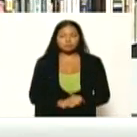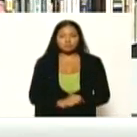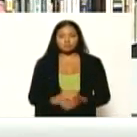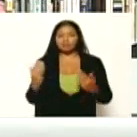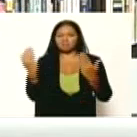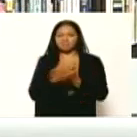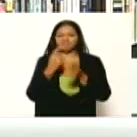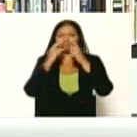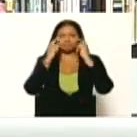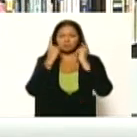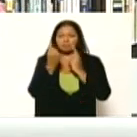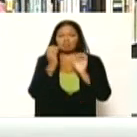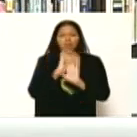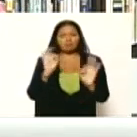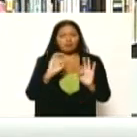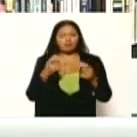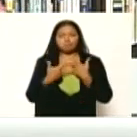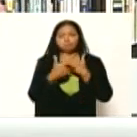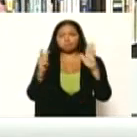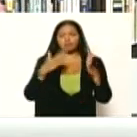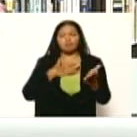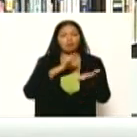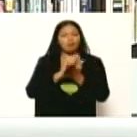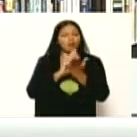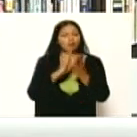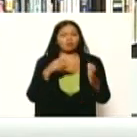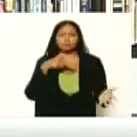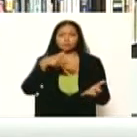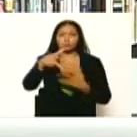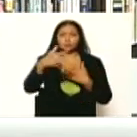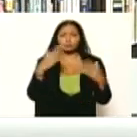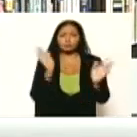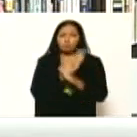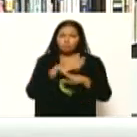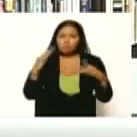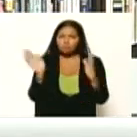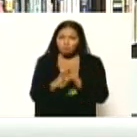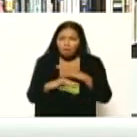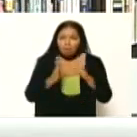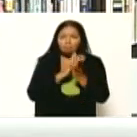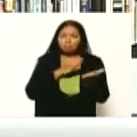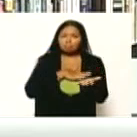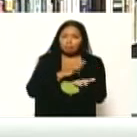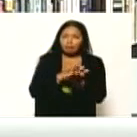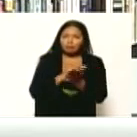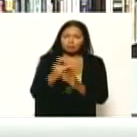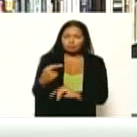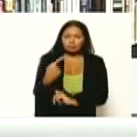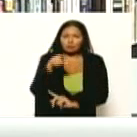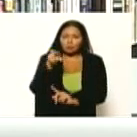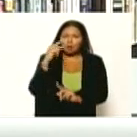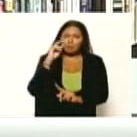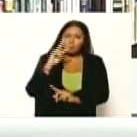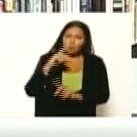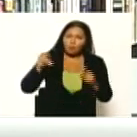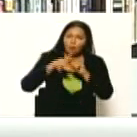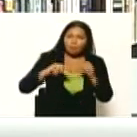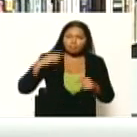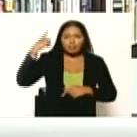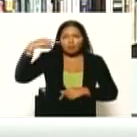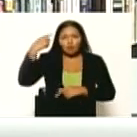eliminó la mascarilla y declaró la libertad absoluta. Es una cosa como de locos.